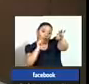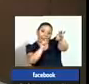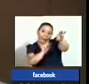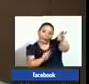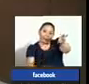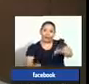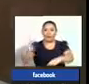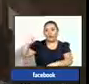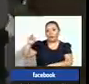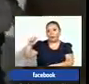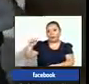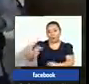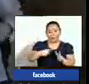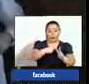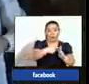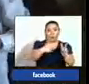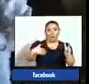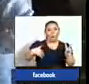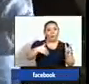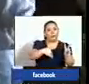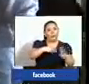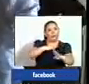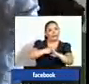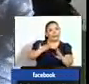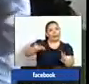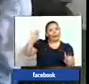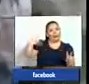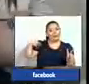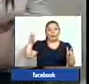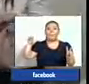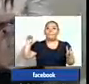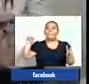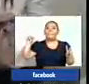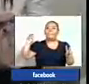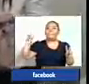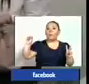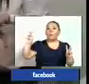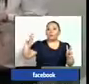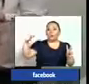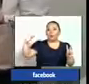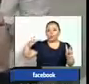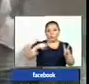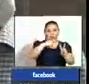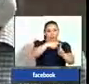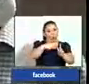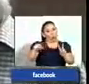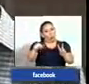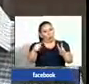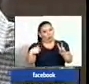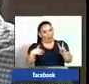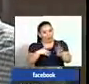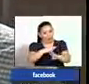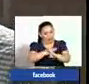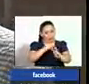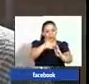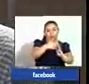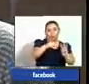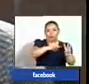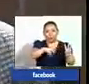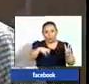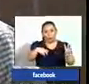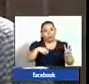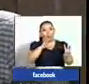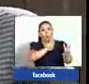Los exministros de la Defensa, David Munguía Payés, Atilio Benítez, el expresidente del Cohena y accionista de la empresa,